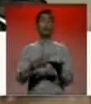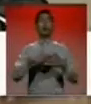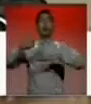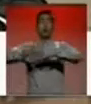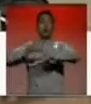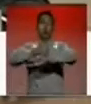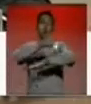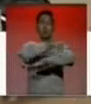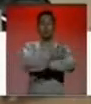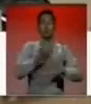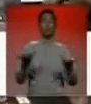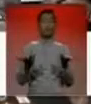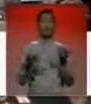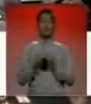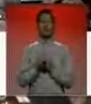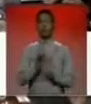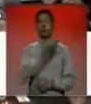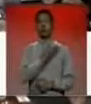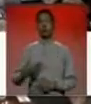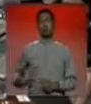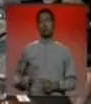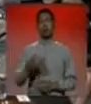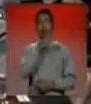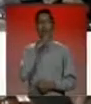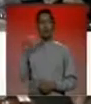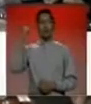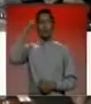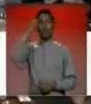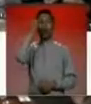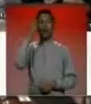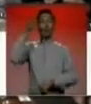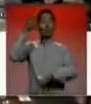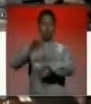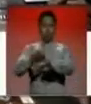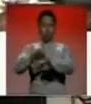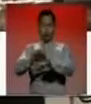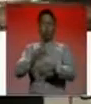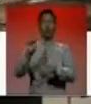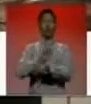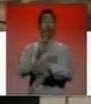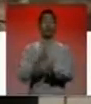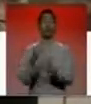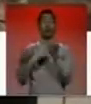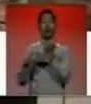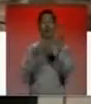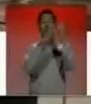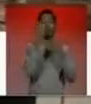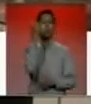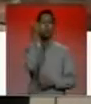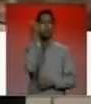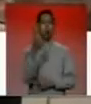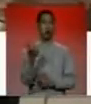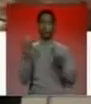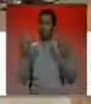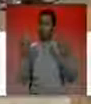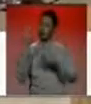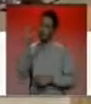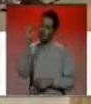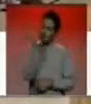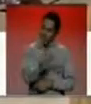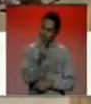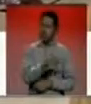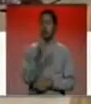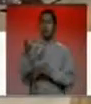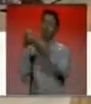gabinete virtual en la que el presidente de la República, Rafael Correa, dispuso la utilización de los recursos económicos necesarios para atender